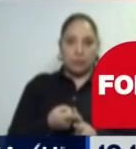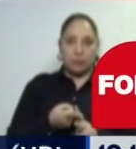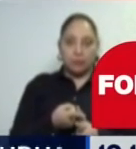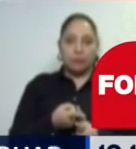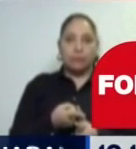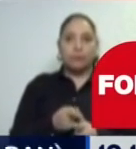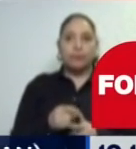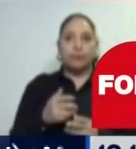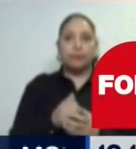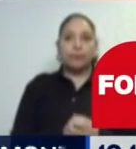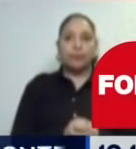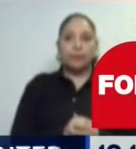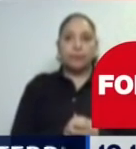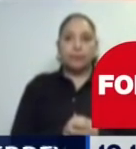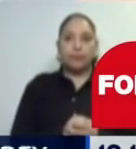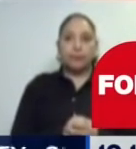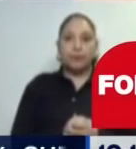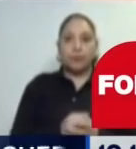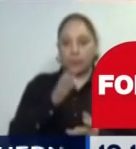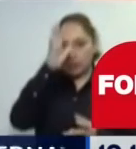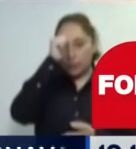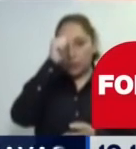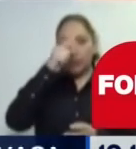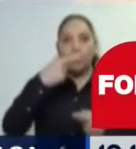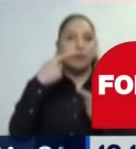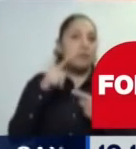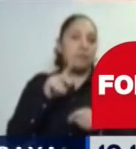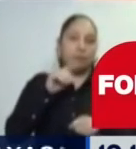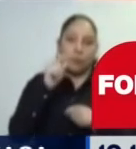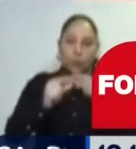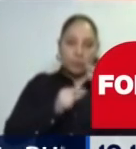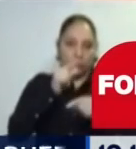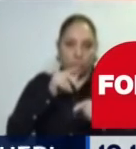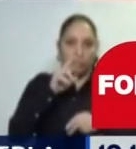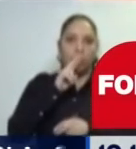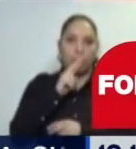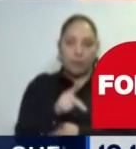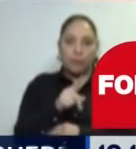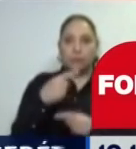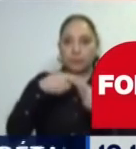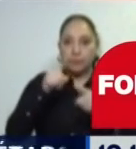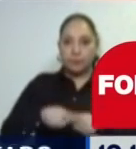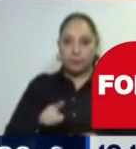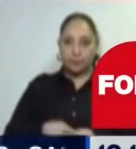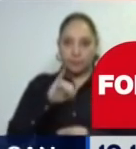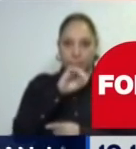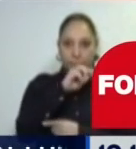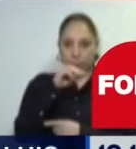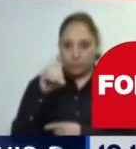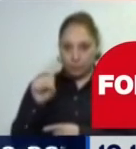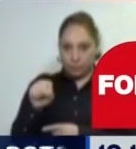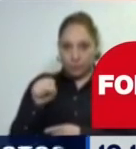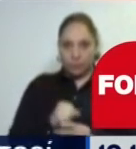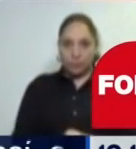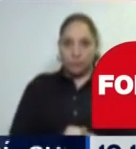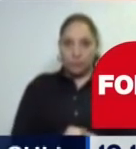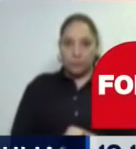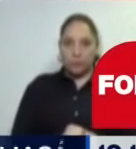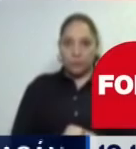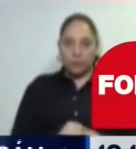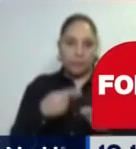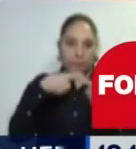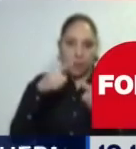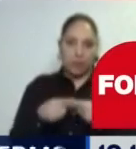con la prevención de contagios por COVID-19. En videoconferencia compartió las cifras sobre contagios y decesos en la Ciudad de México.